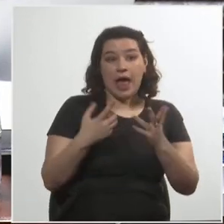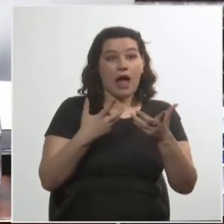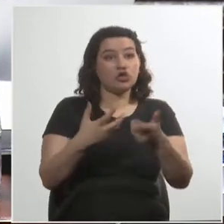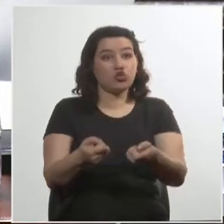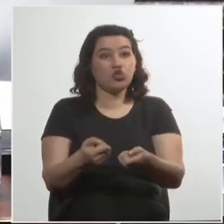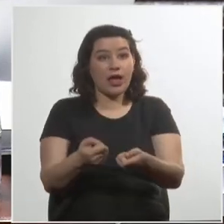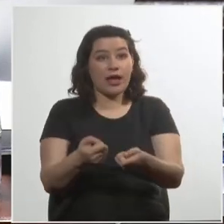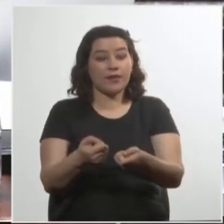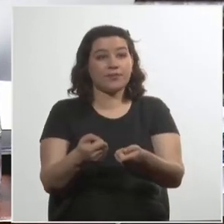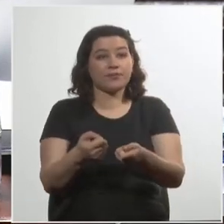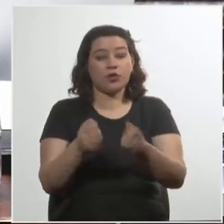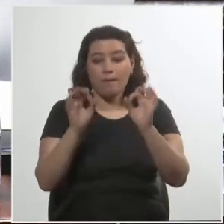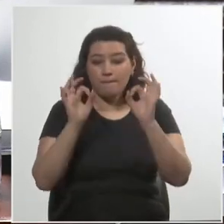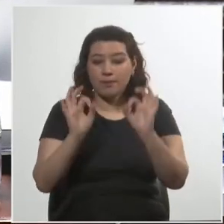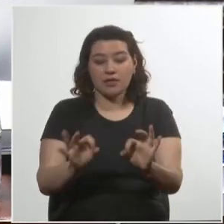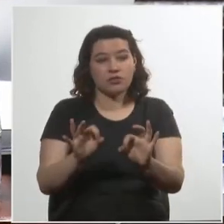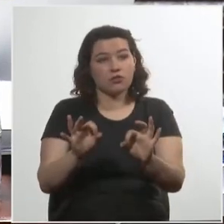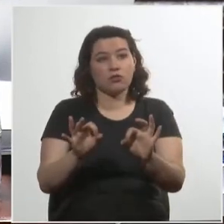integral